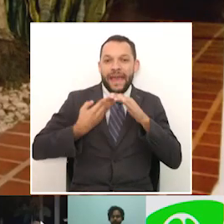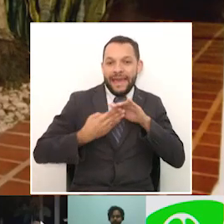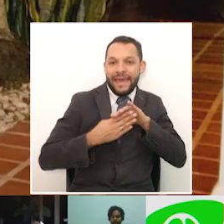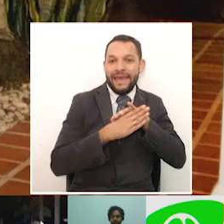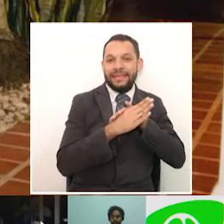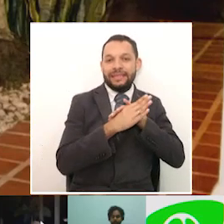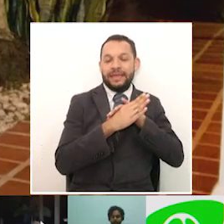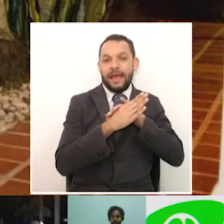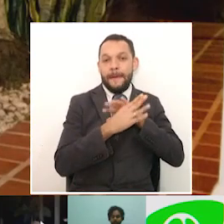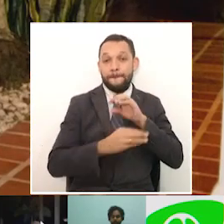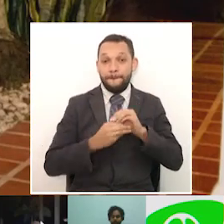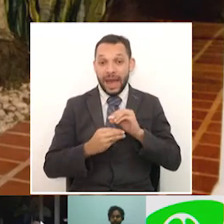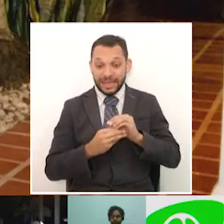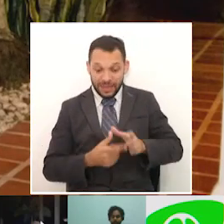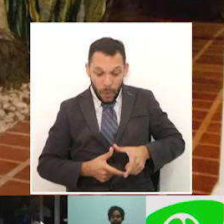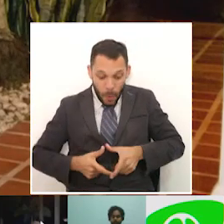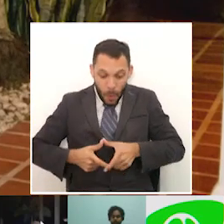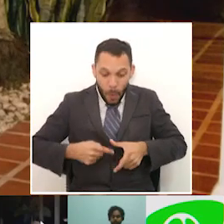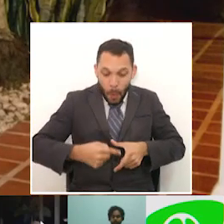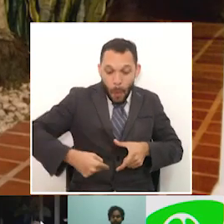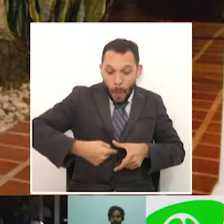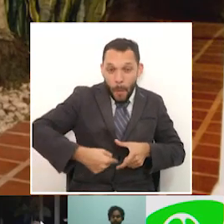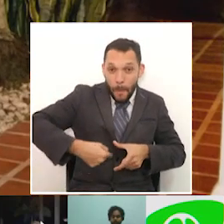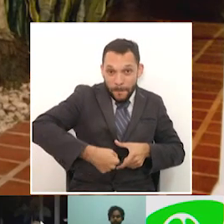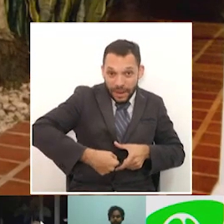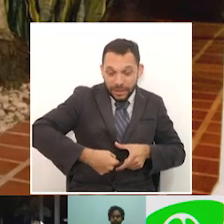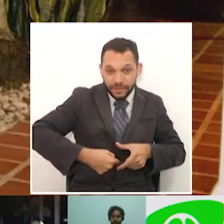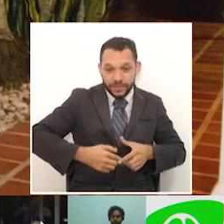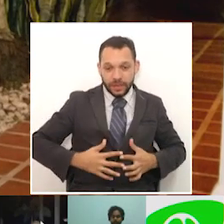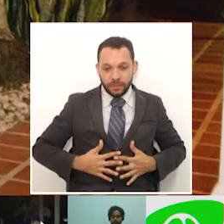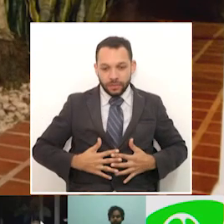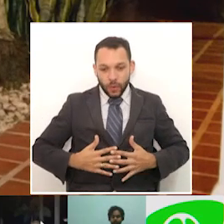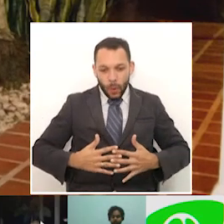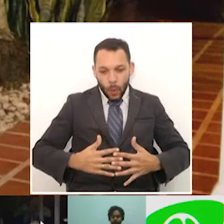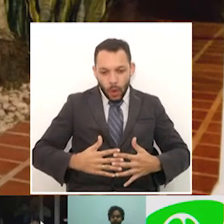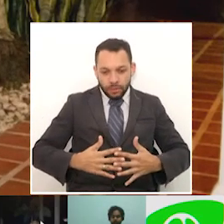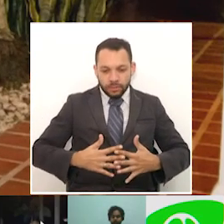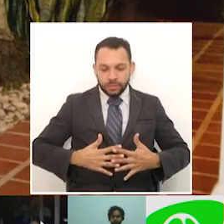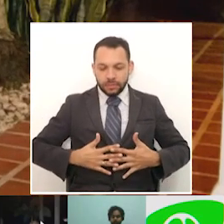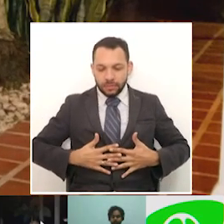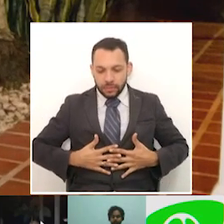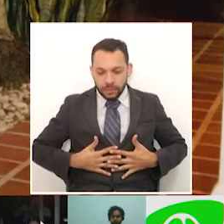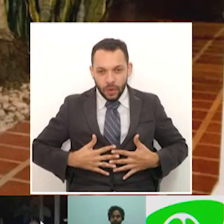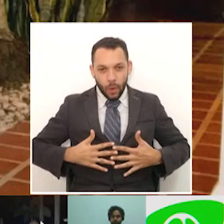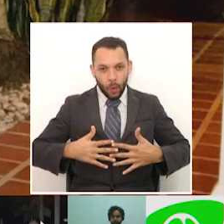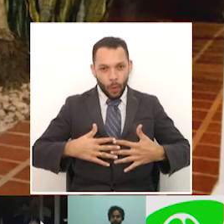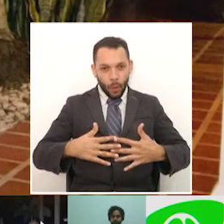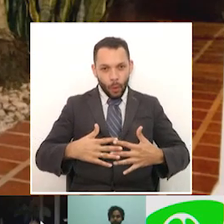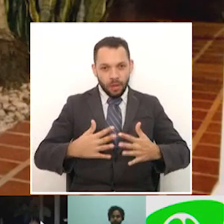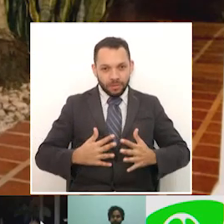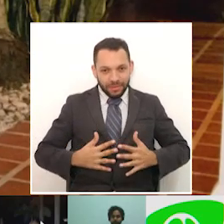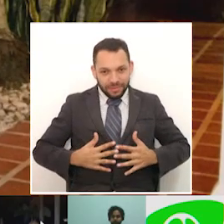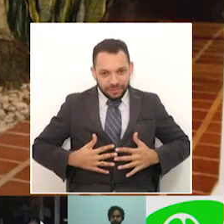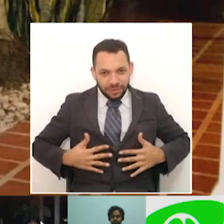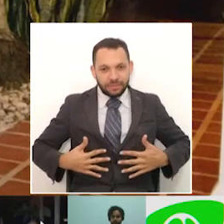del ombligo con el abdomen. Recuerden que en estas técnicas hay que hacer respiración con el abdomen.